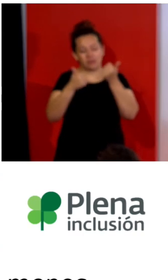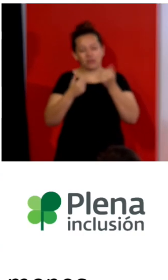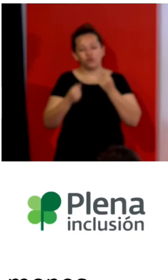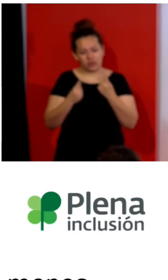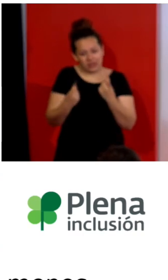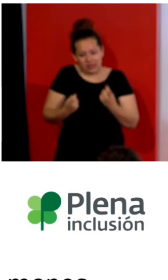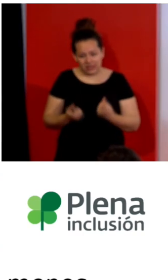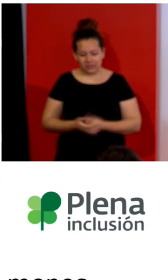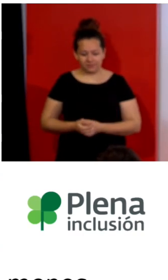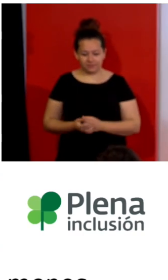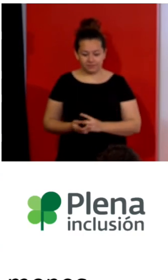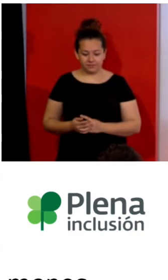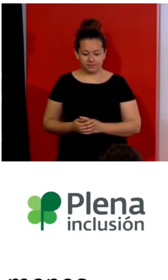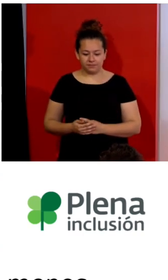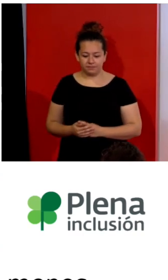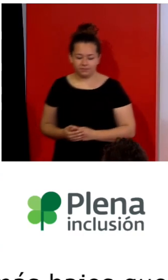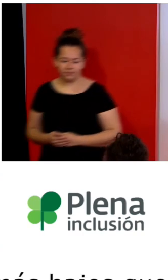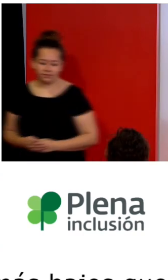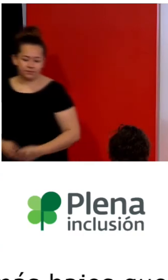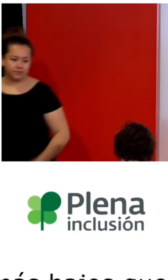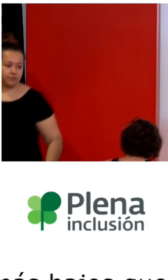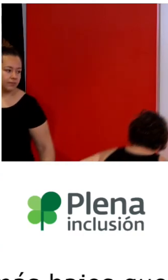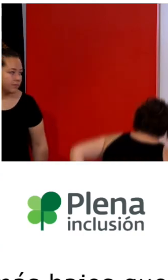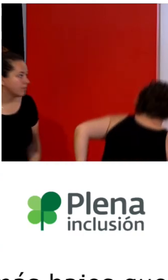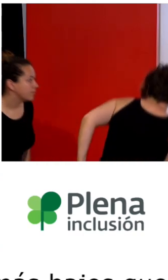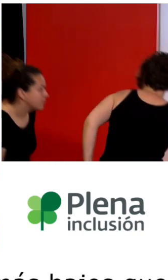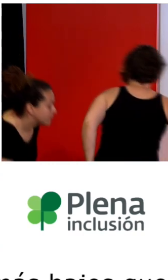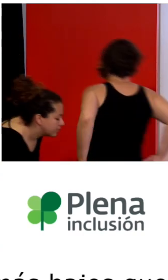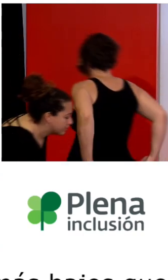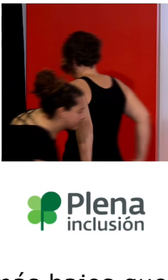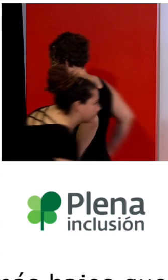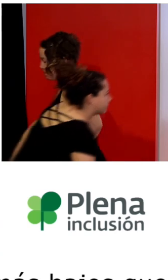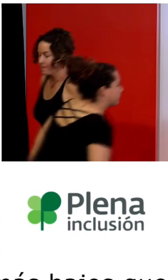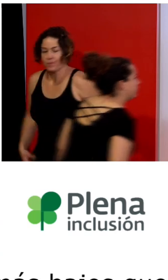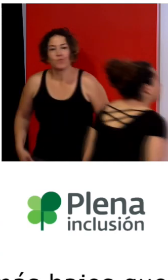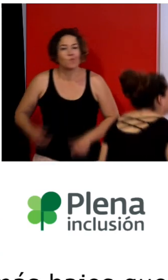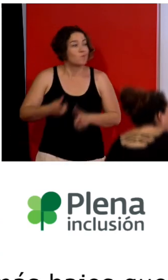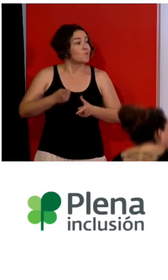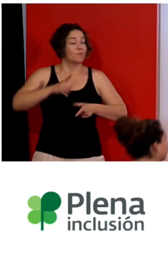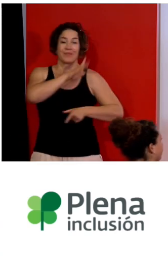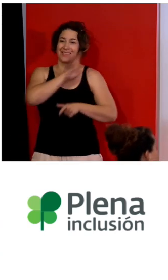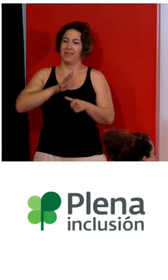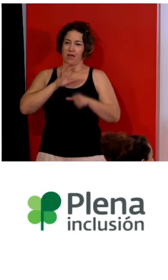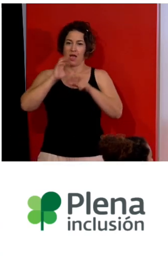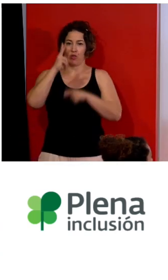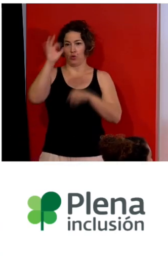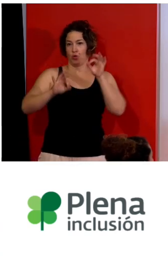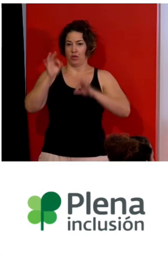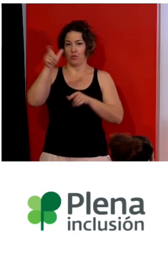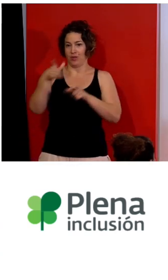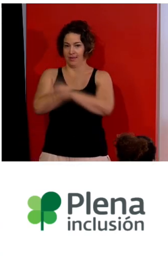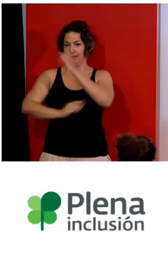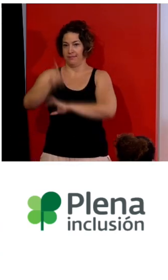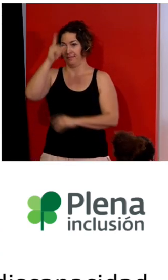intensos. La subcuota del 2% para personas con discapacidad intelectual ha supuesto la demostración de que es